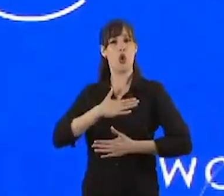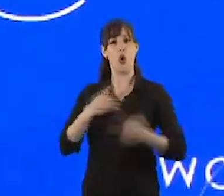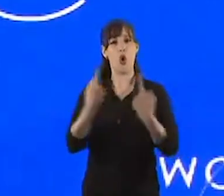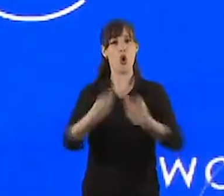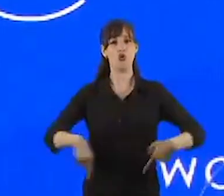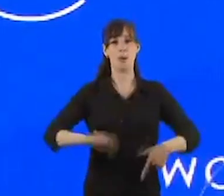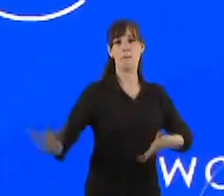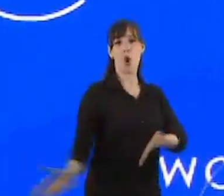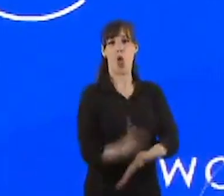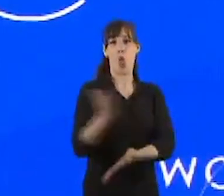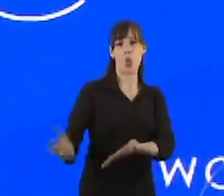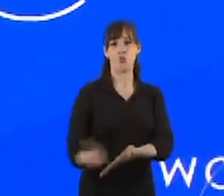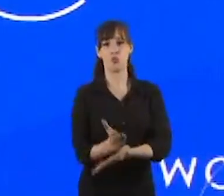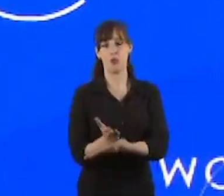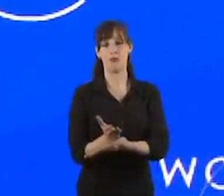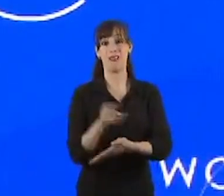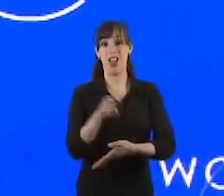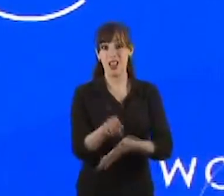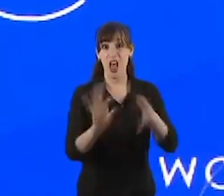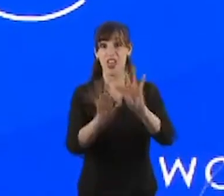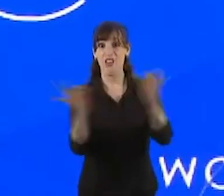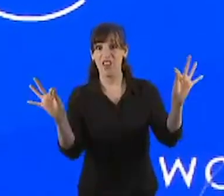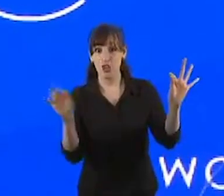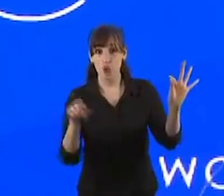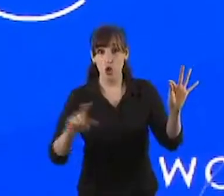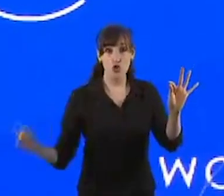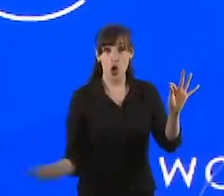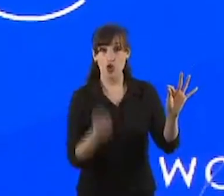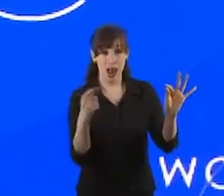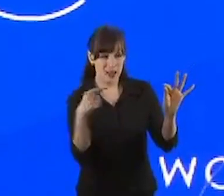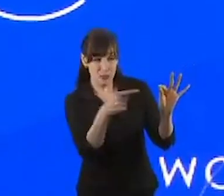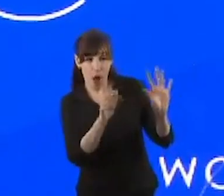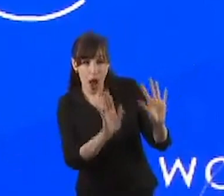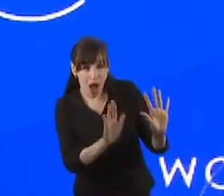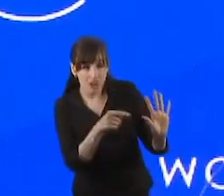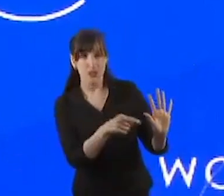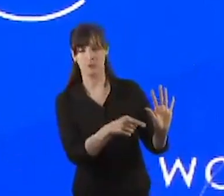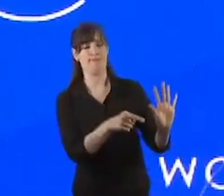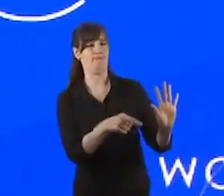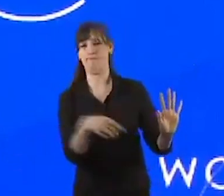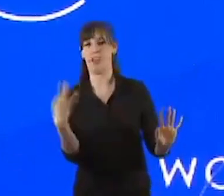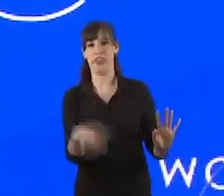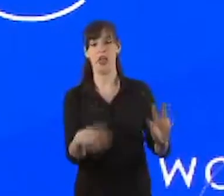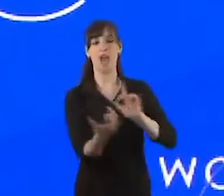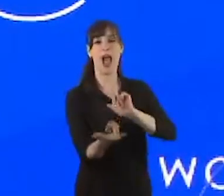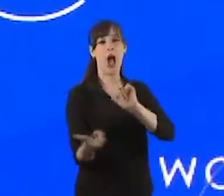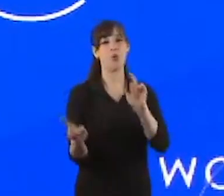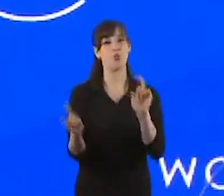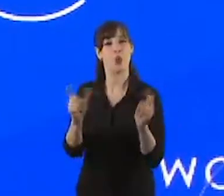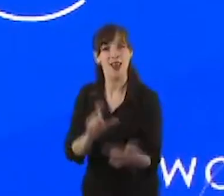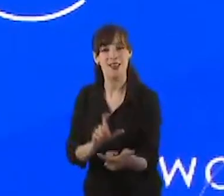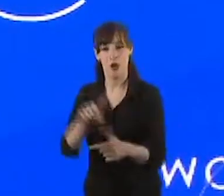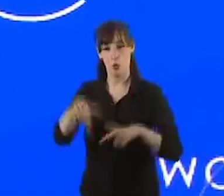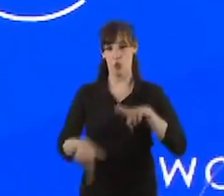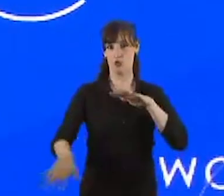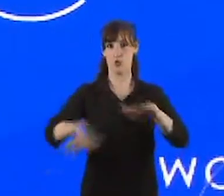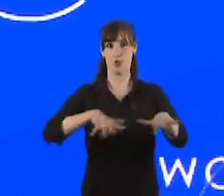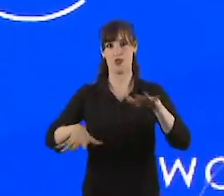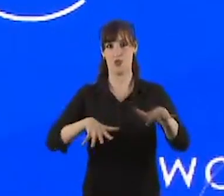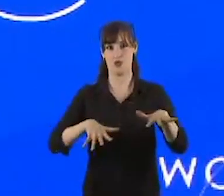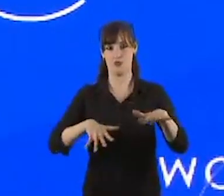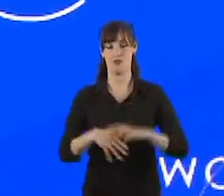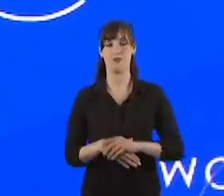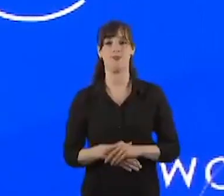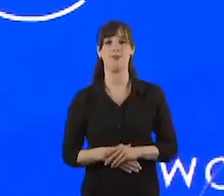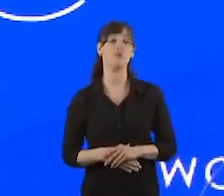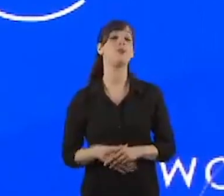Esta definición debería ser, desde mi punto de vista, actualizada a las circunstancias presentes. Hoy